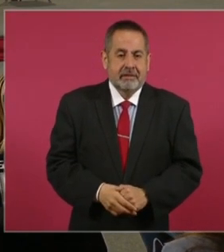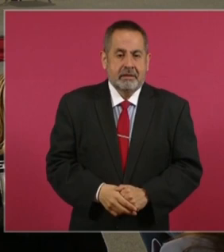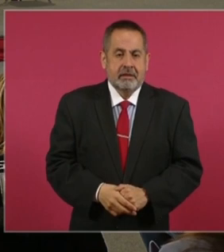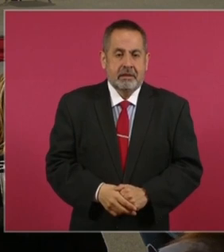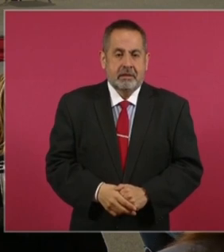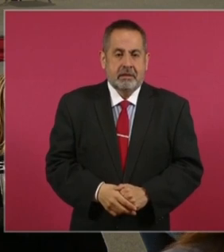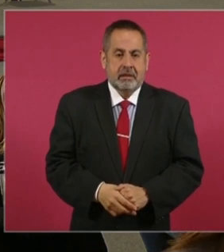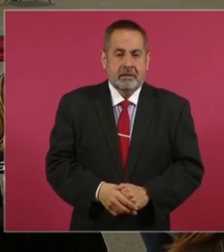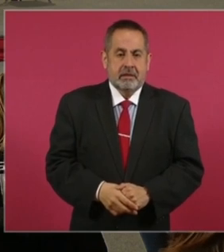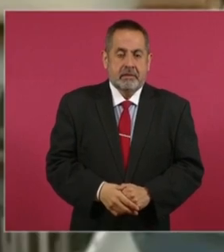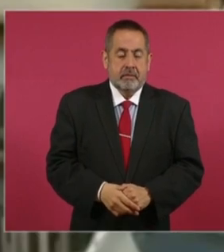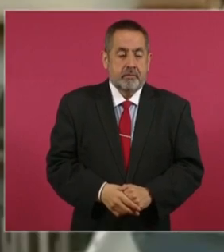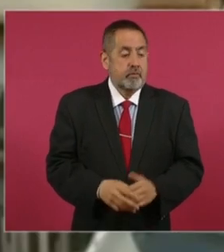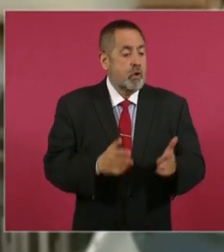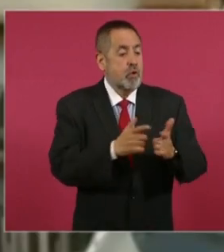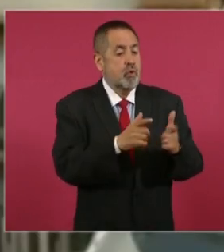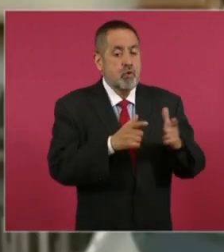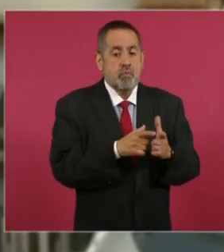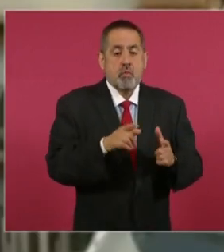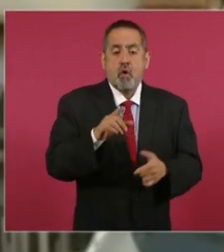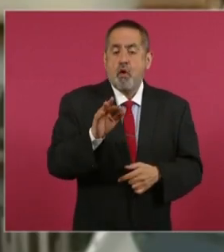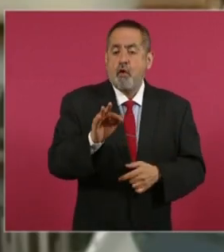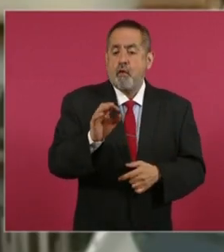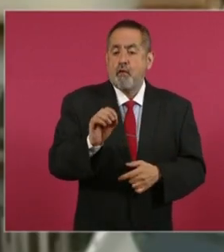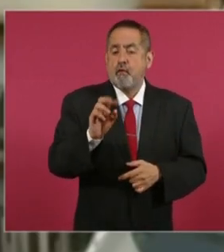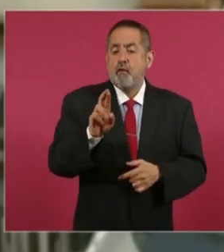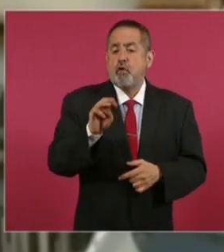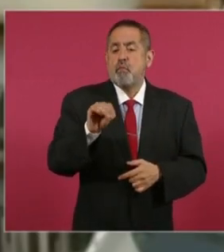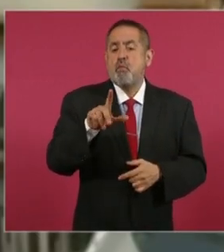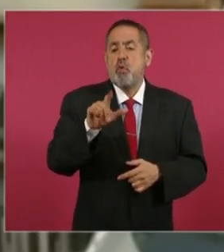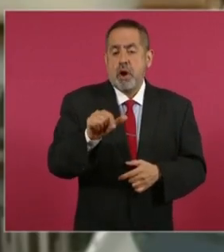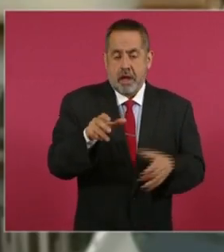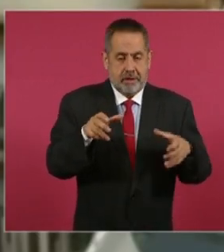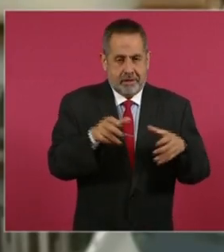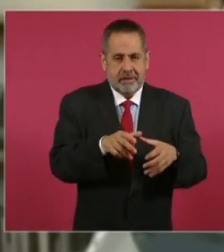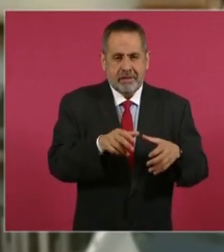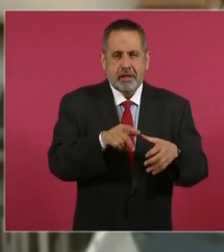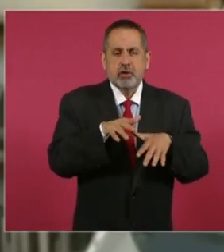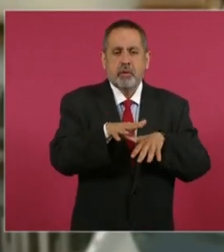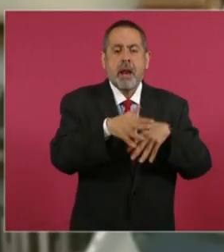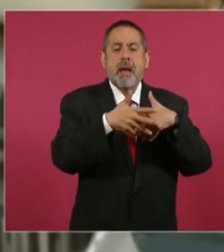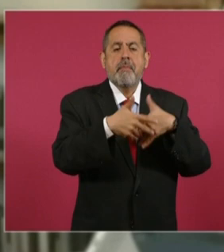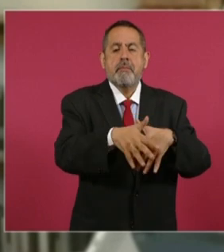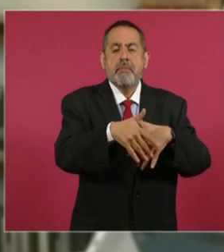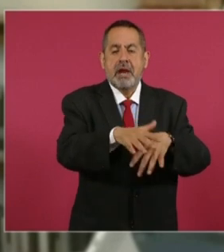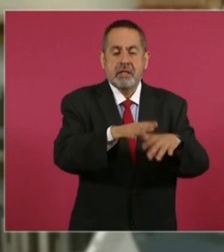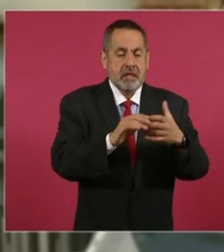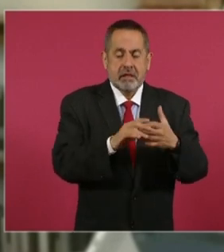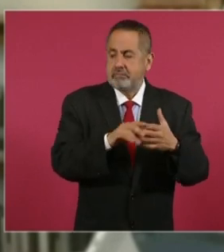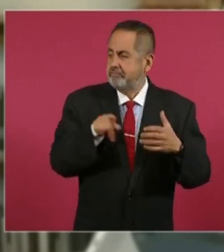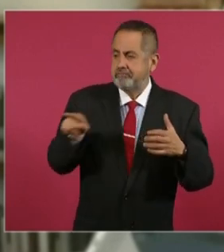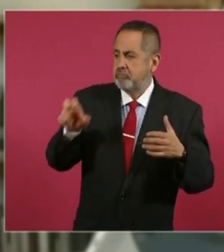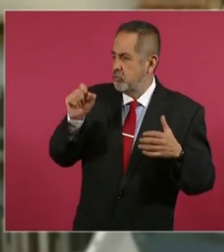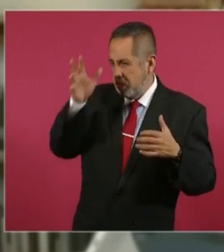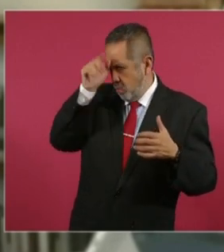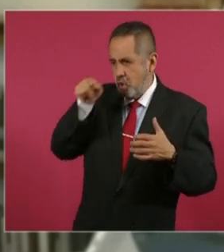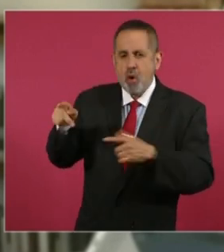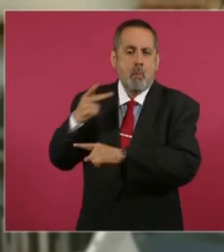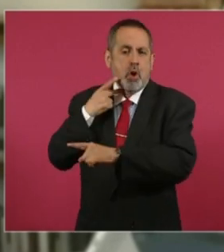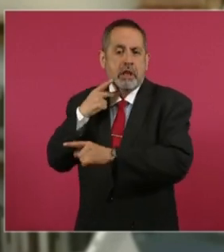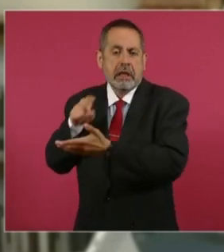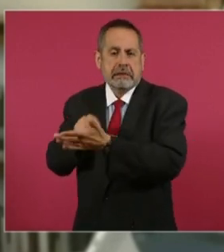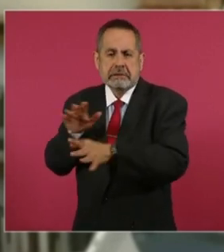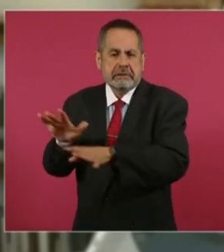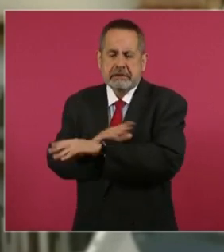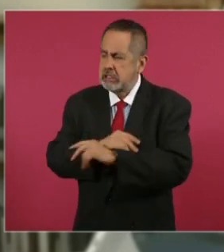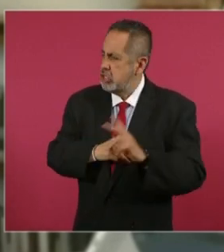Todo este grupo fórmula con esta información en esta jornada de la marcha ciudadana contra la reforma político-electoral